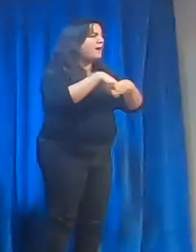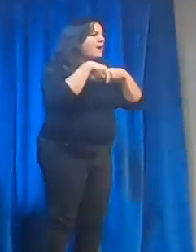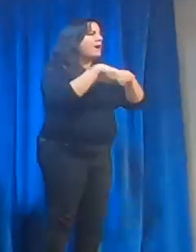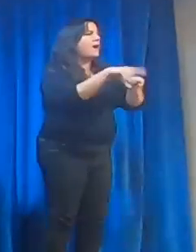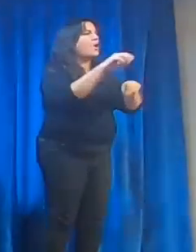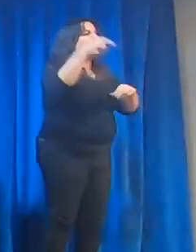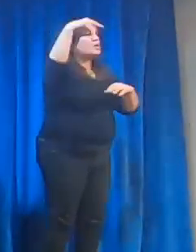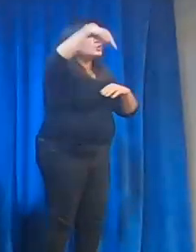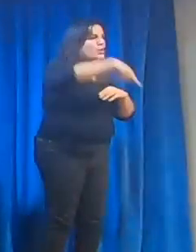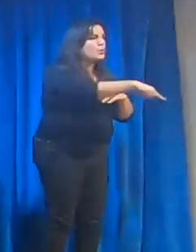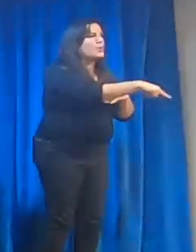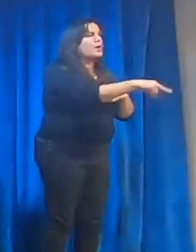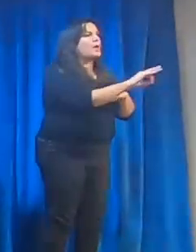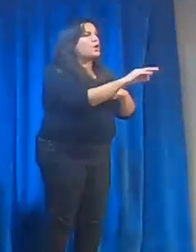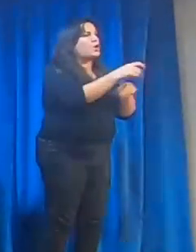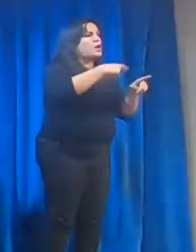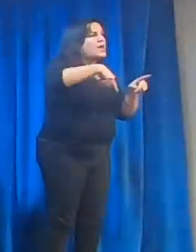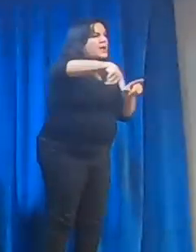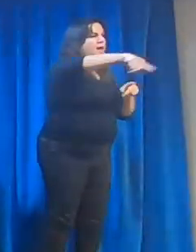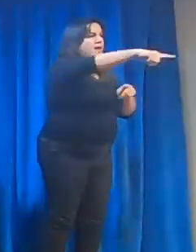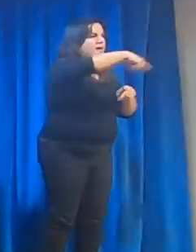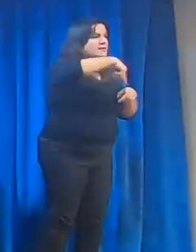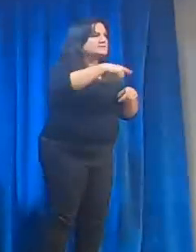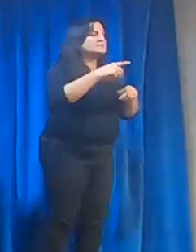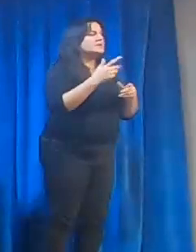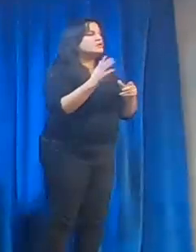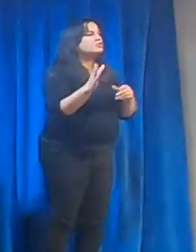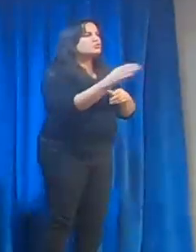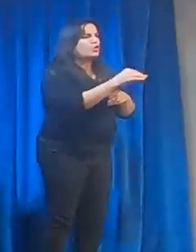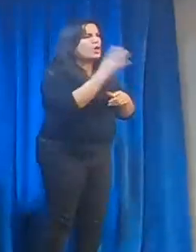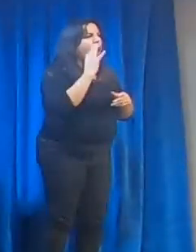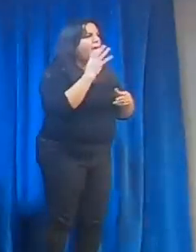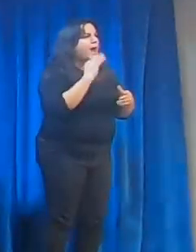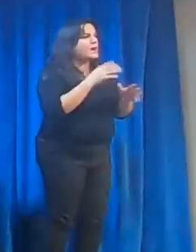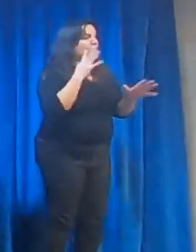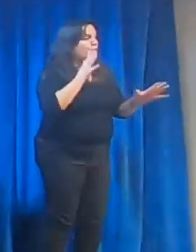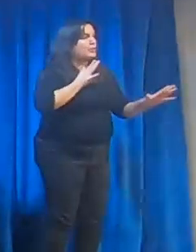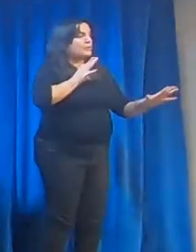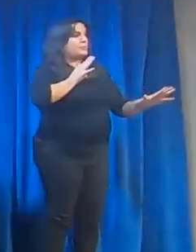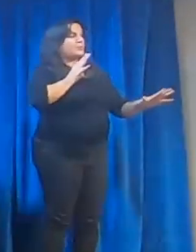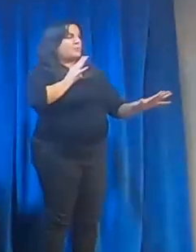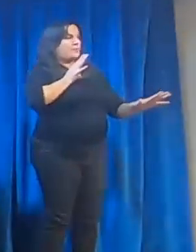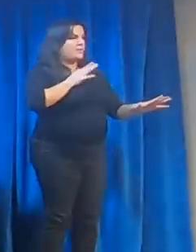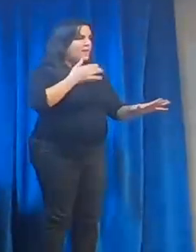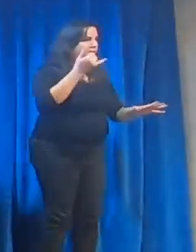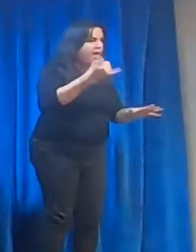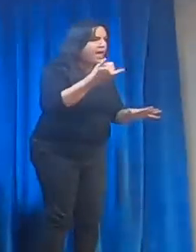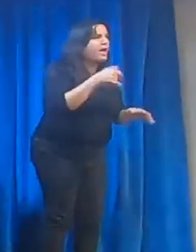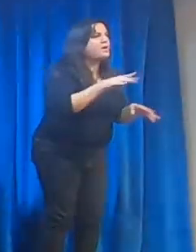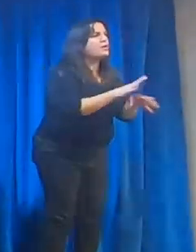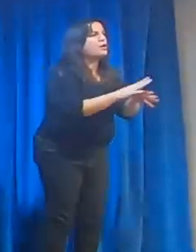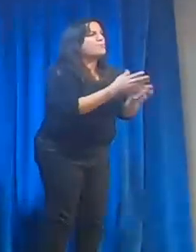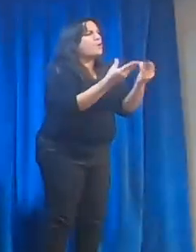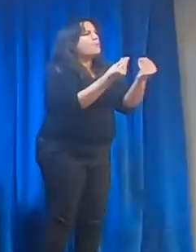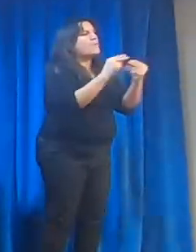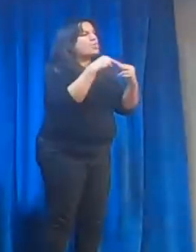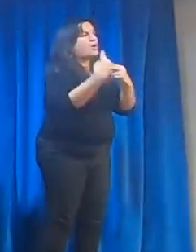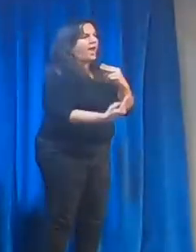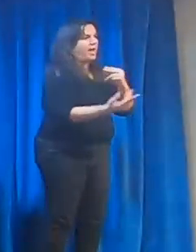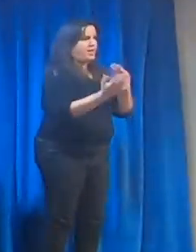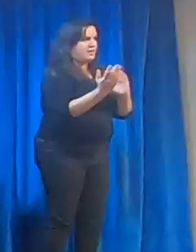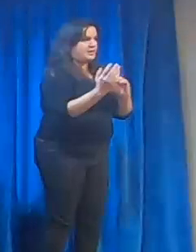el tobogán, está la calecita. En todos ellos hay algo de vértigo, algo bueno. Esos son el miedo a caer. El miedo a